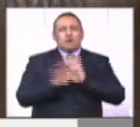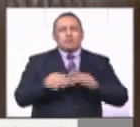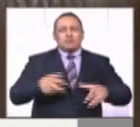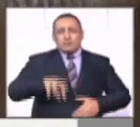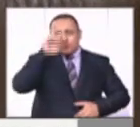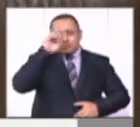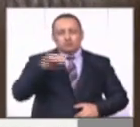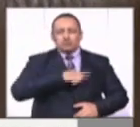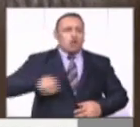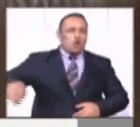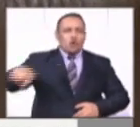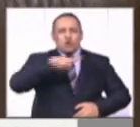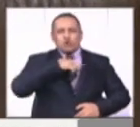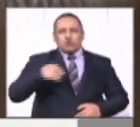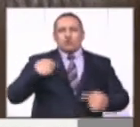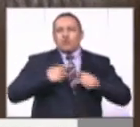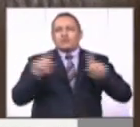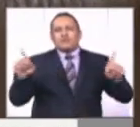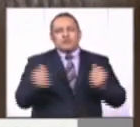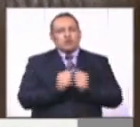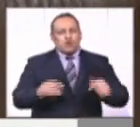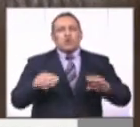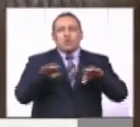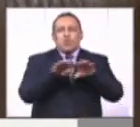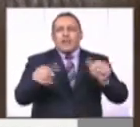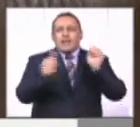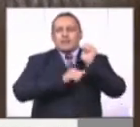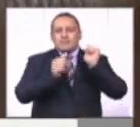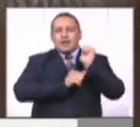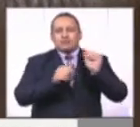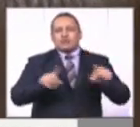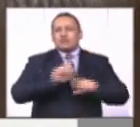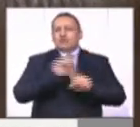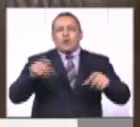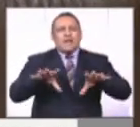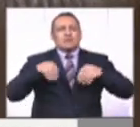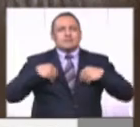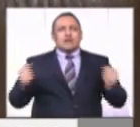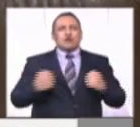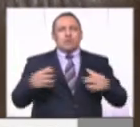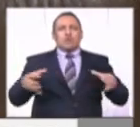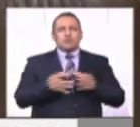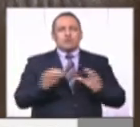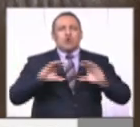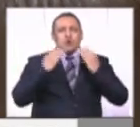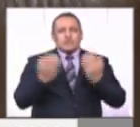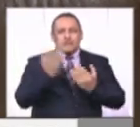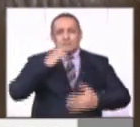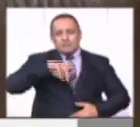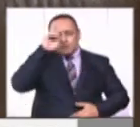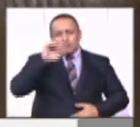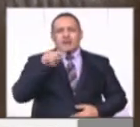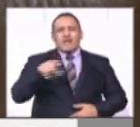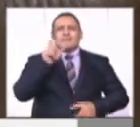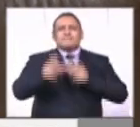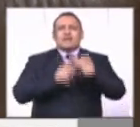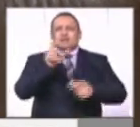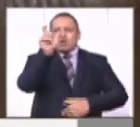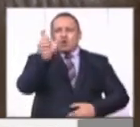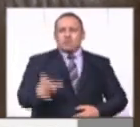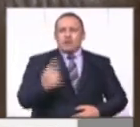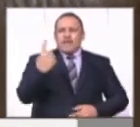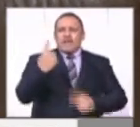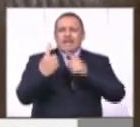el Perú todos con nuestras diferencias somos hermanos y no debemos permitir nosotros como como congresistas que personas como el